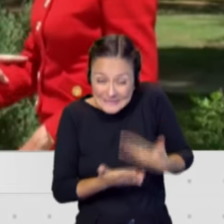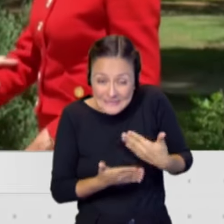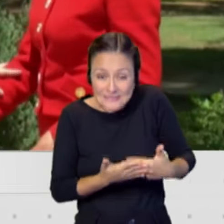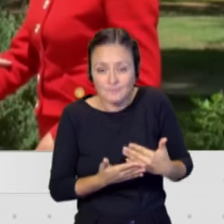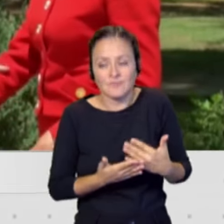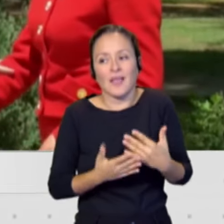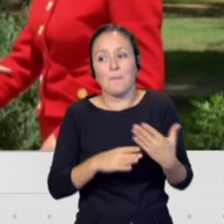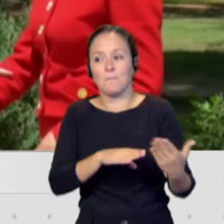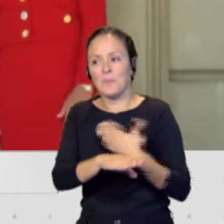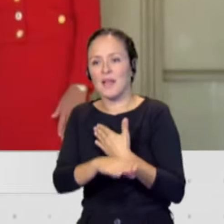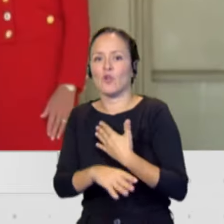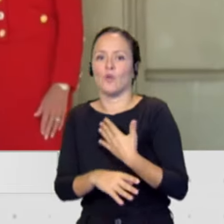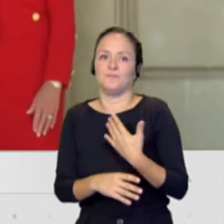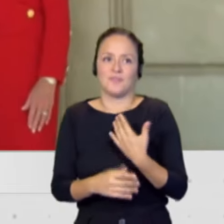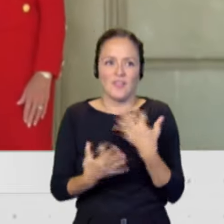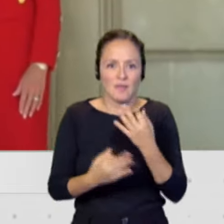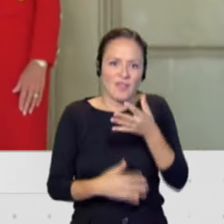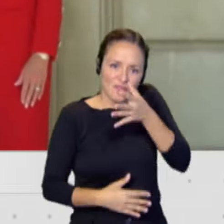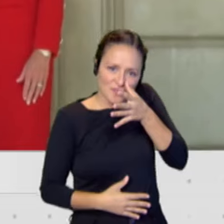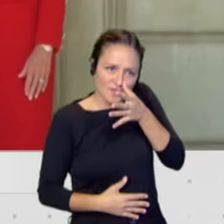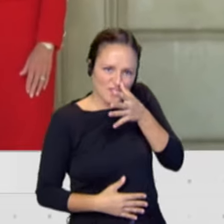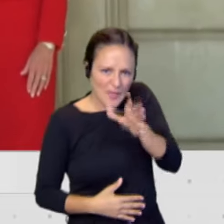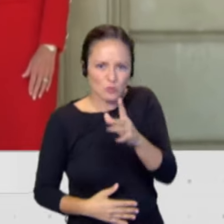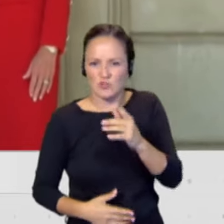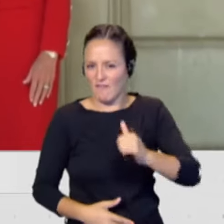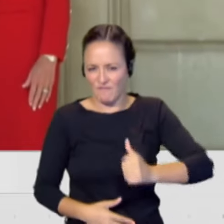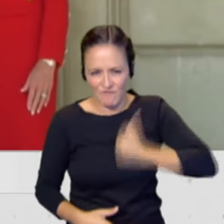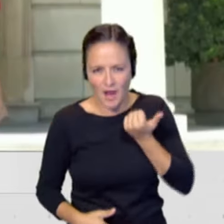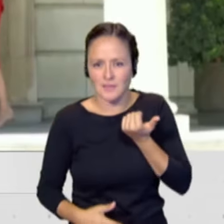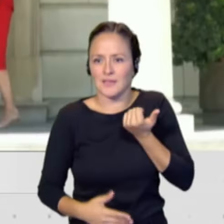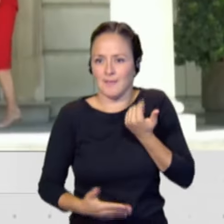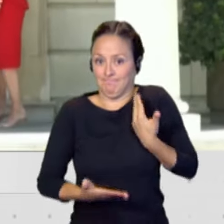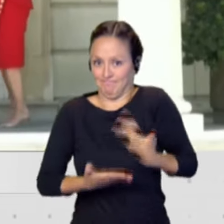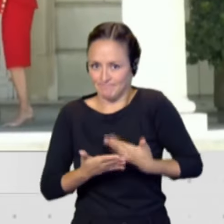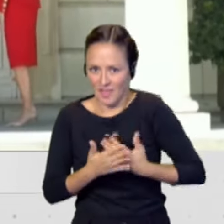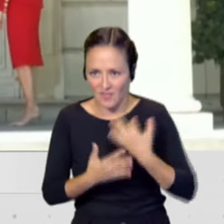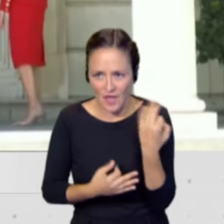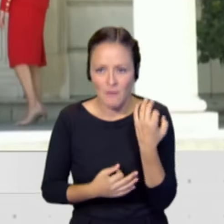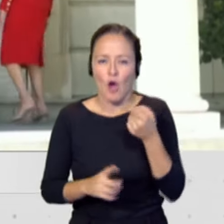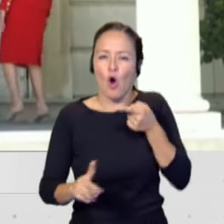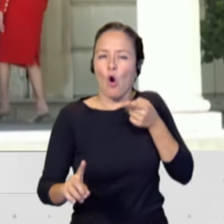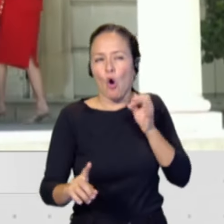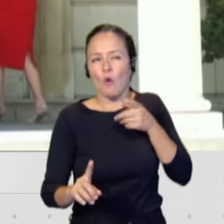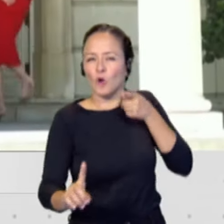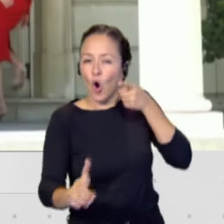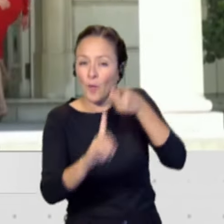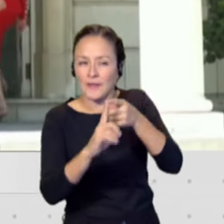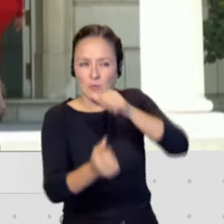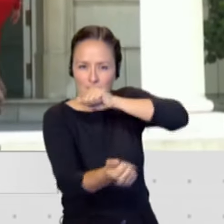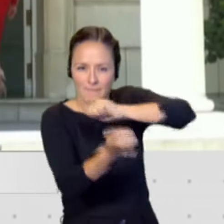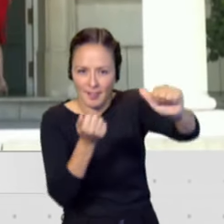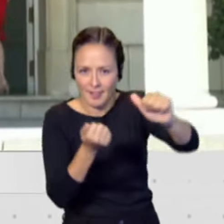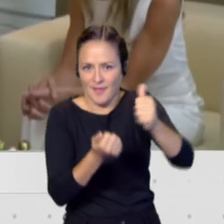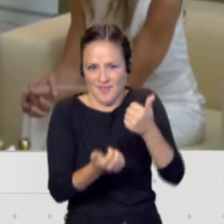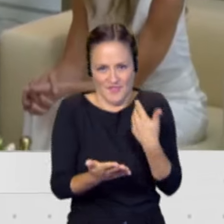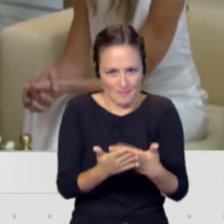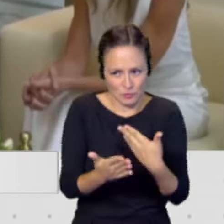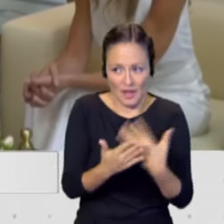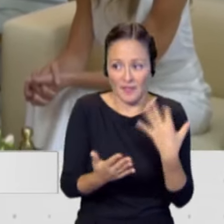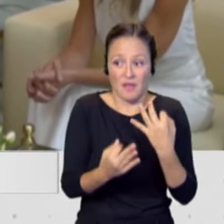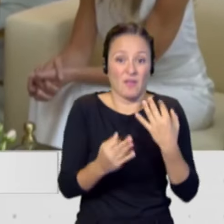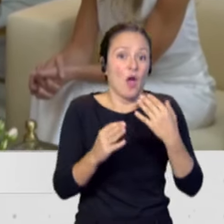una una denuncia claramente falsa que ha sido eh basada en una intención digamos para perjudicar en este caso begoña que no tenía ningún